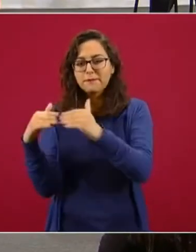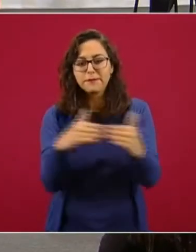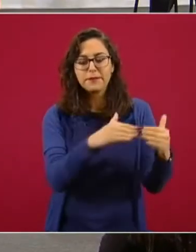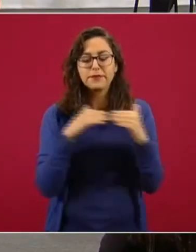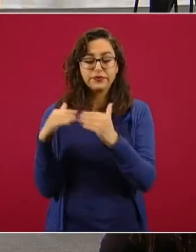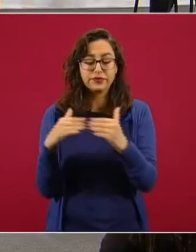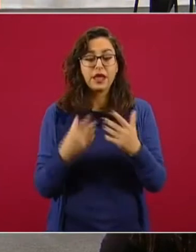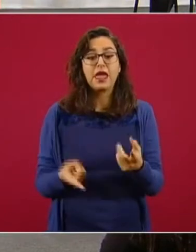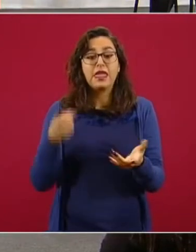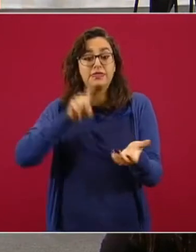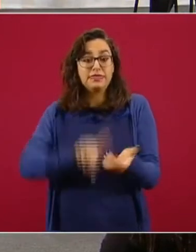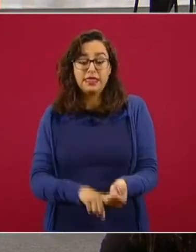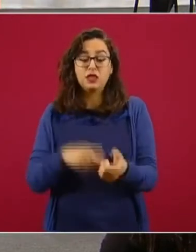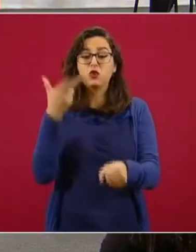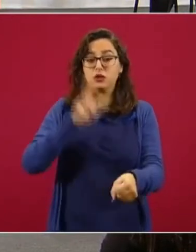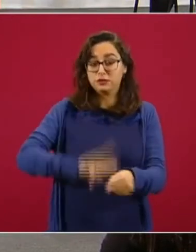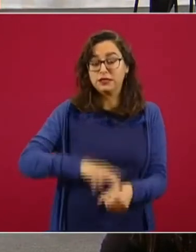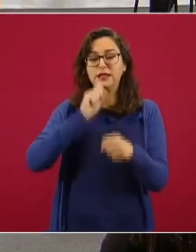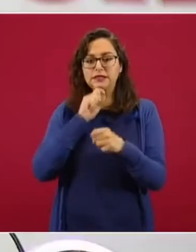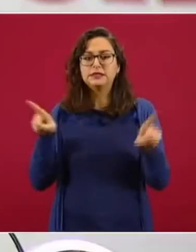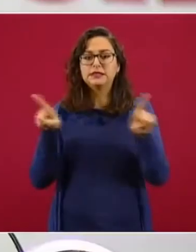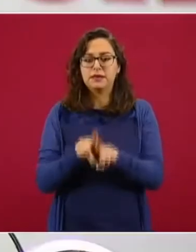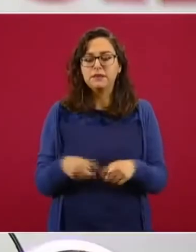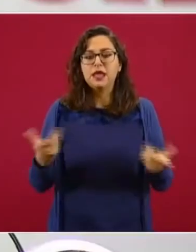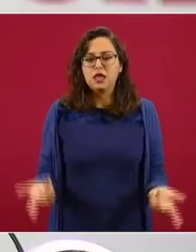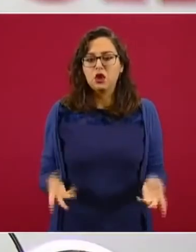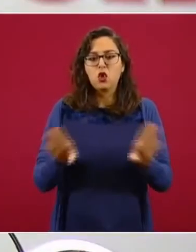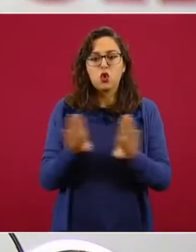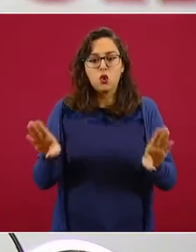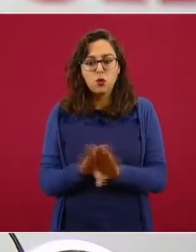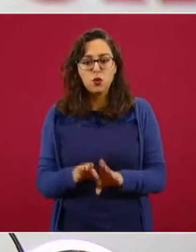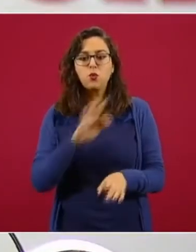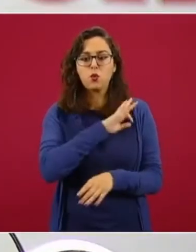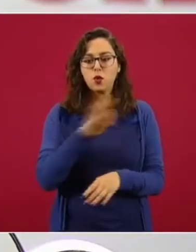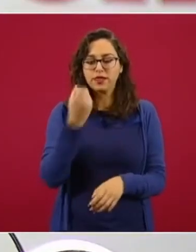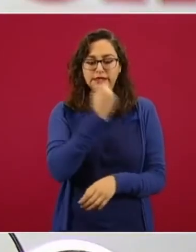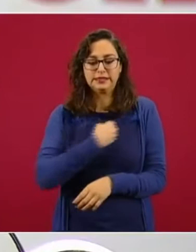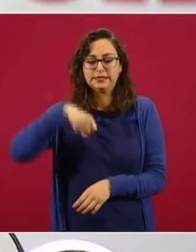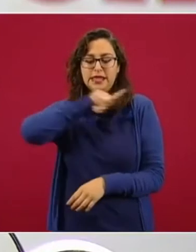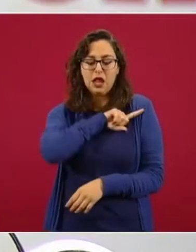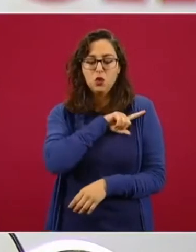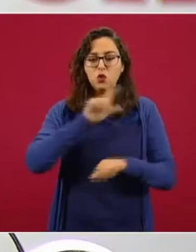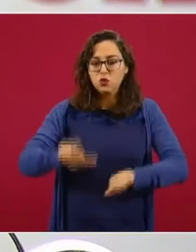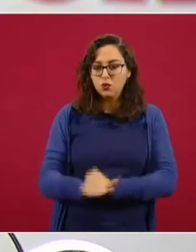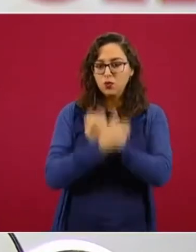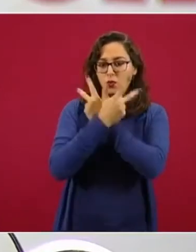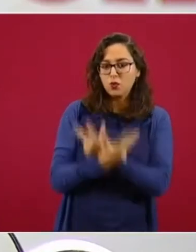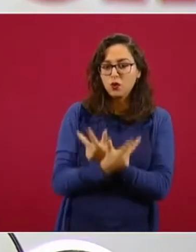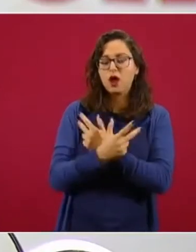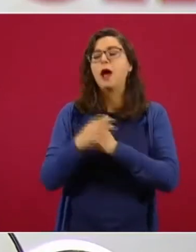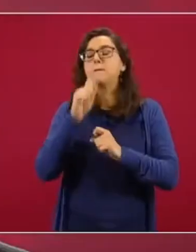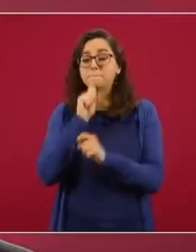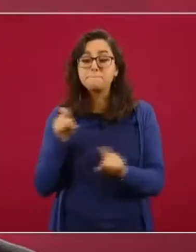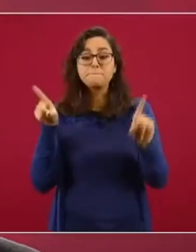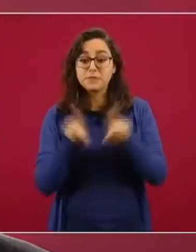interesa utilizar mecanismos de asesoría como telesalud, es decir, a través de dispositivos electrónicos, asesorar.